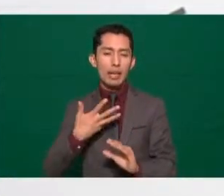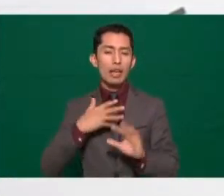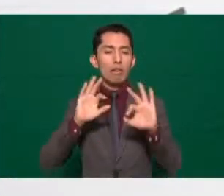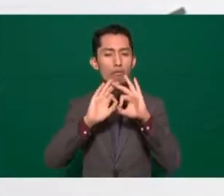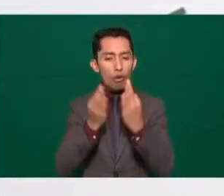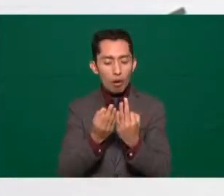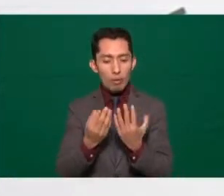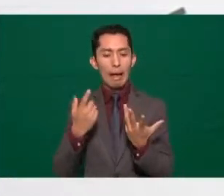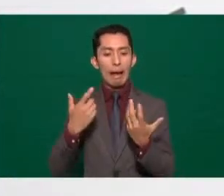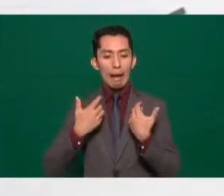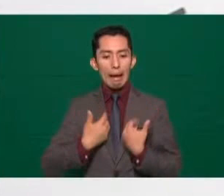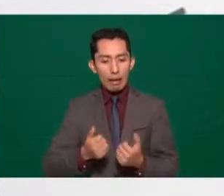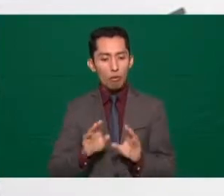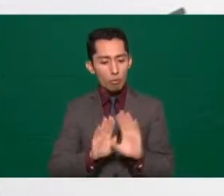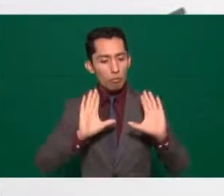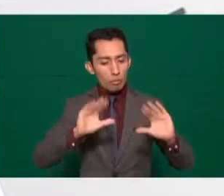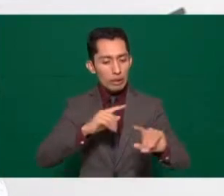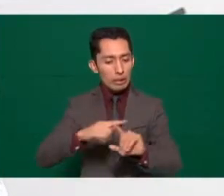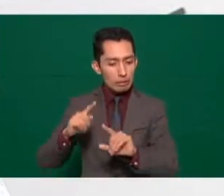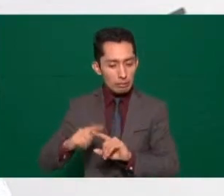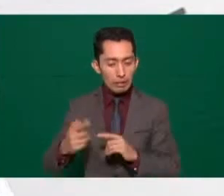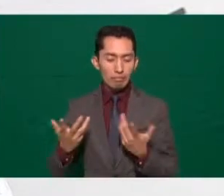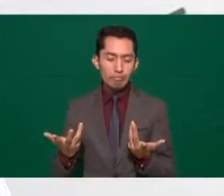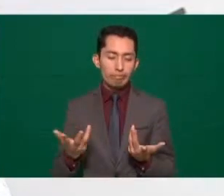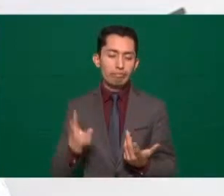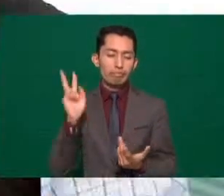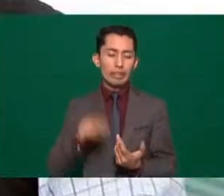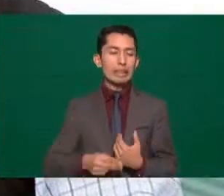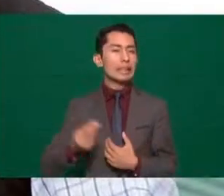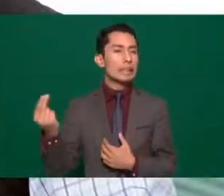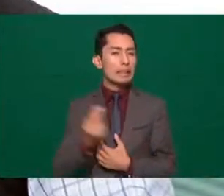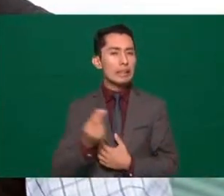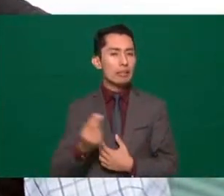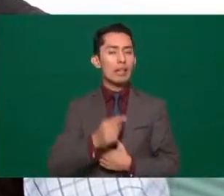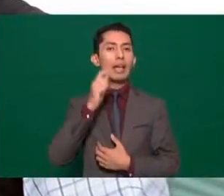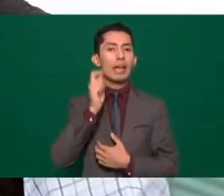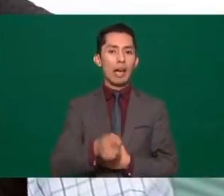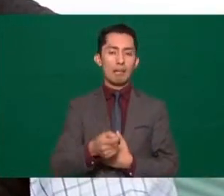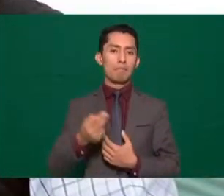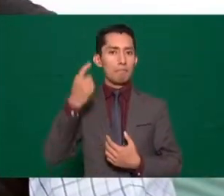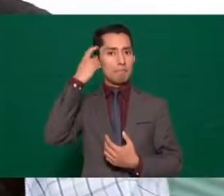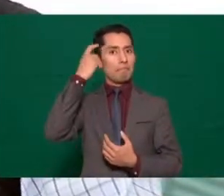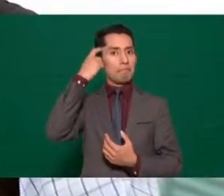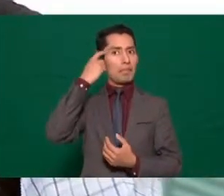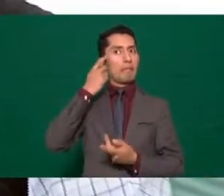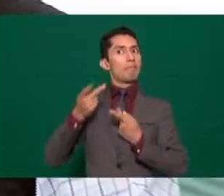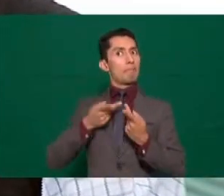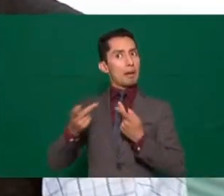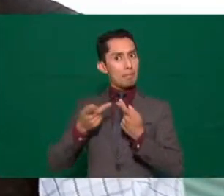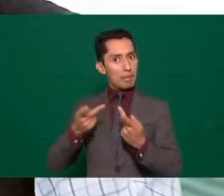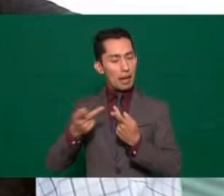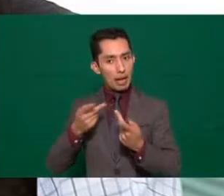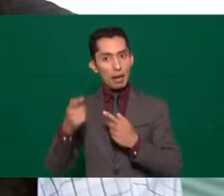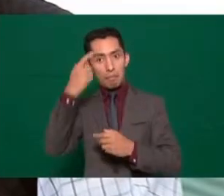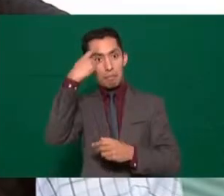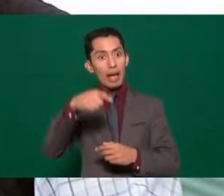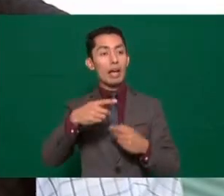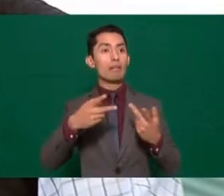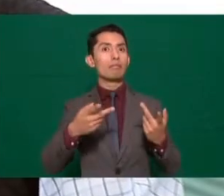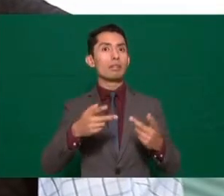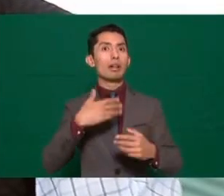de entenderla, lo que expresa claramente la necesidad de estar preparados para responder a las